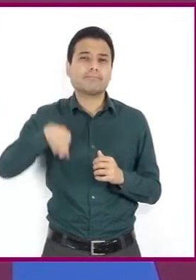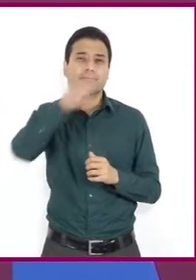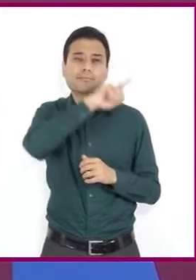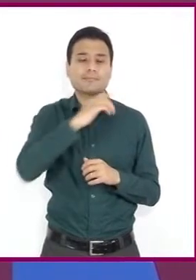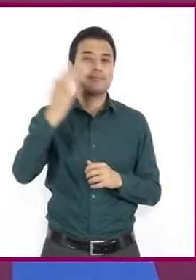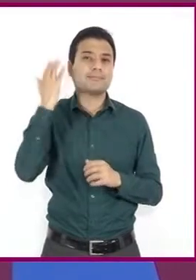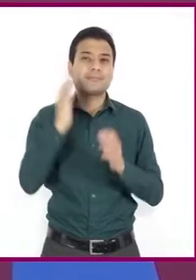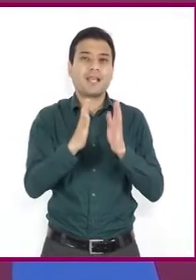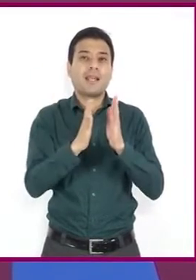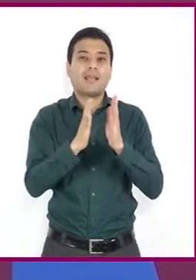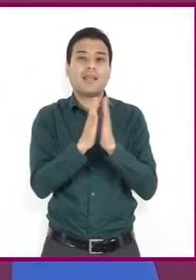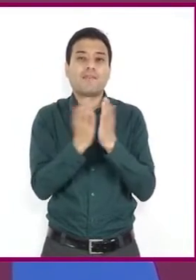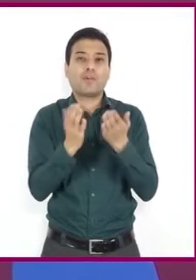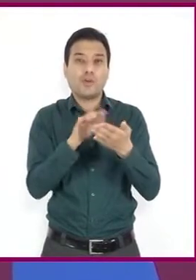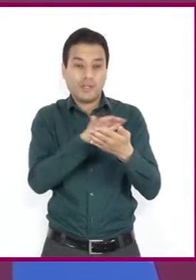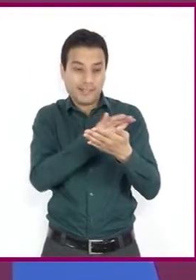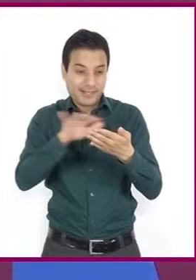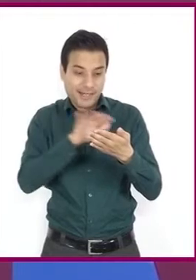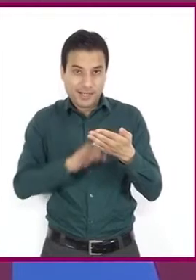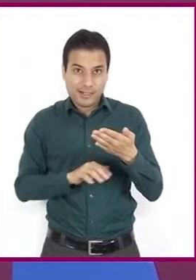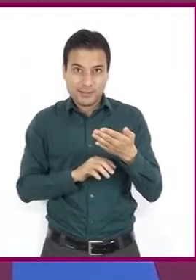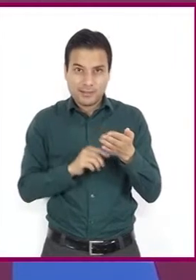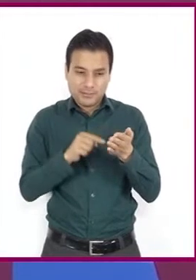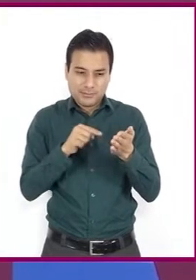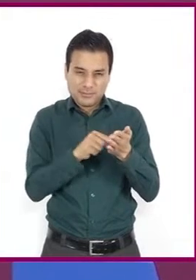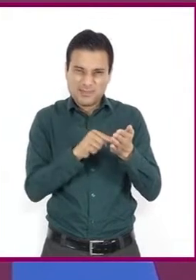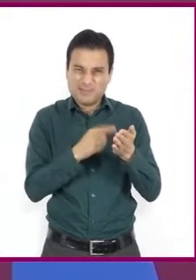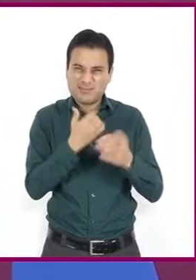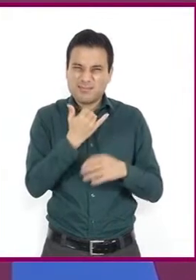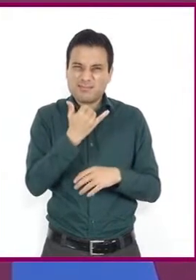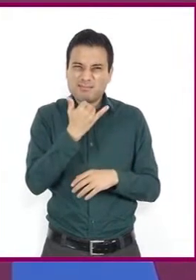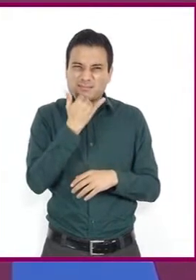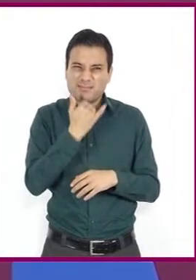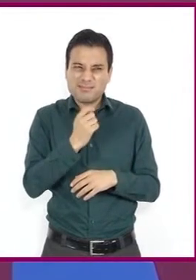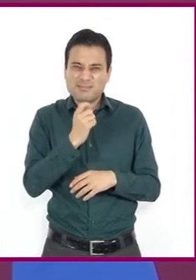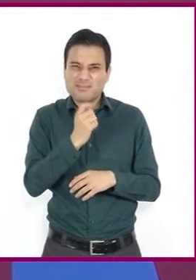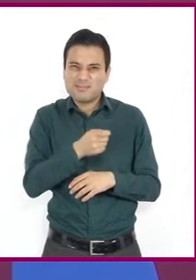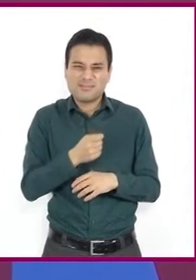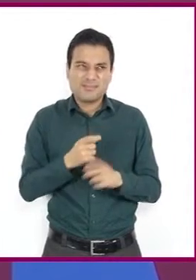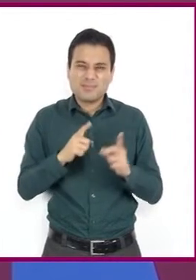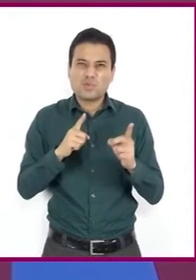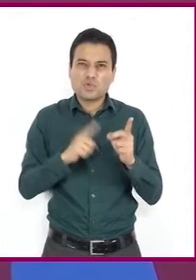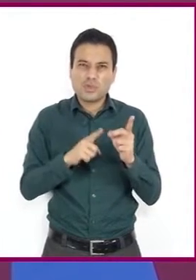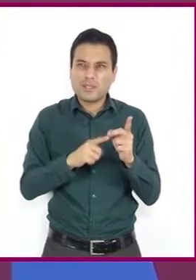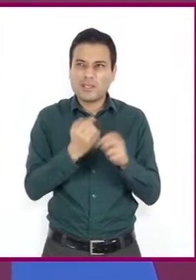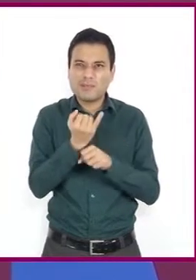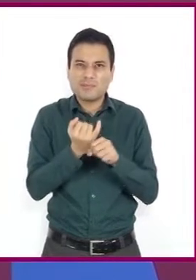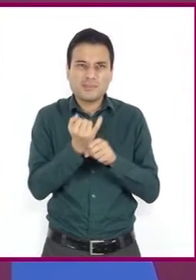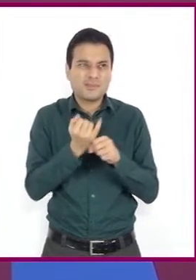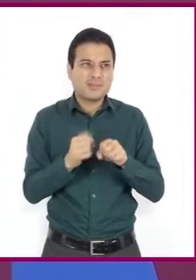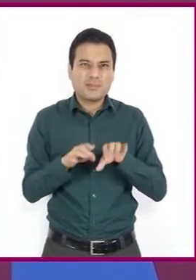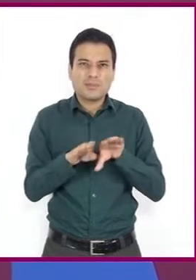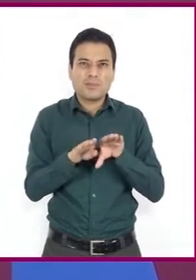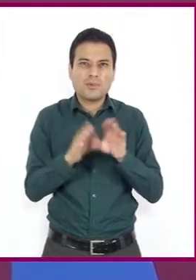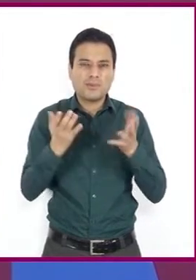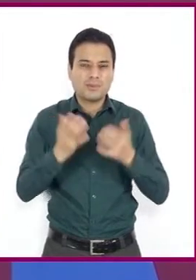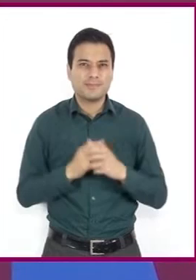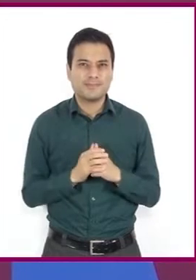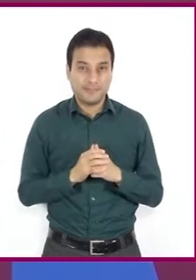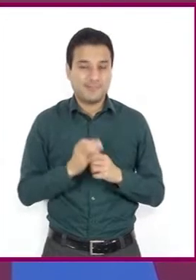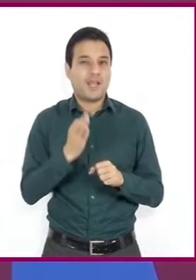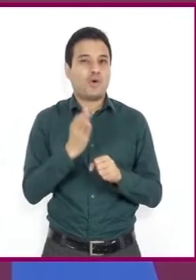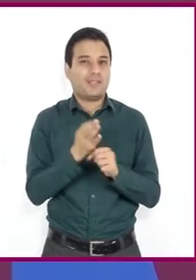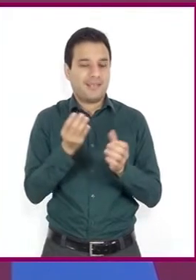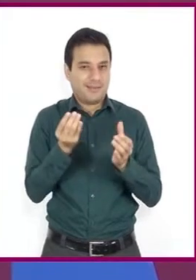un texto narrativo y en ocasiones no saben en qué tipo de fuente buscar la consulta. Esta sesión es